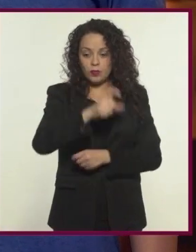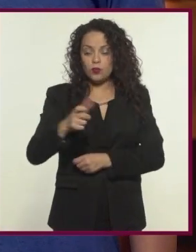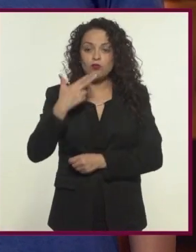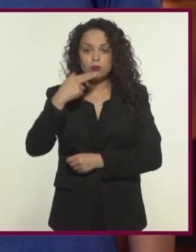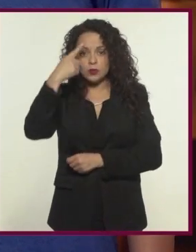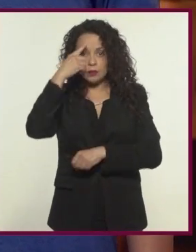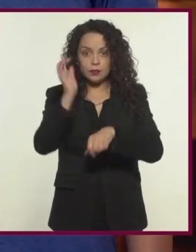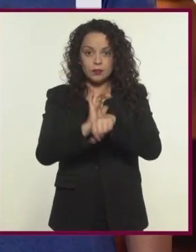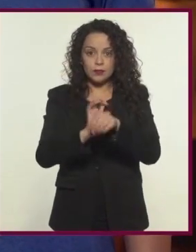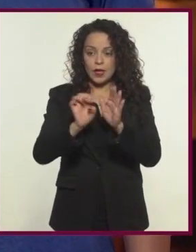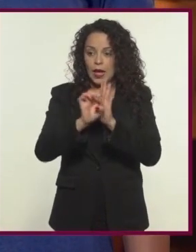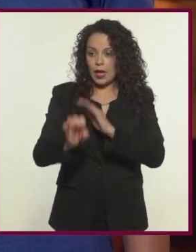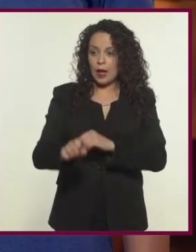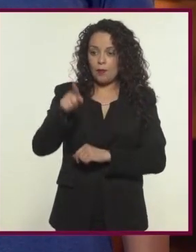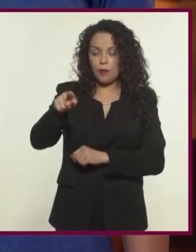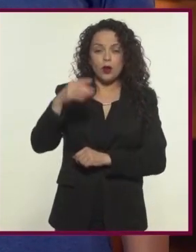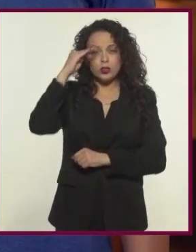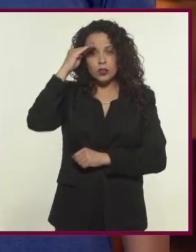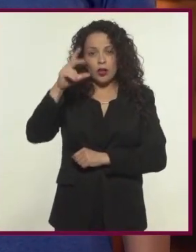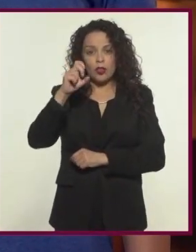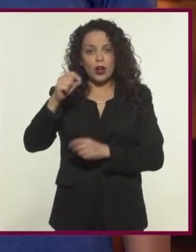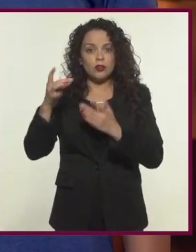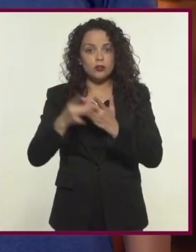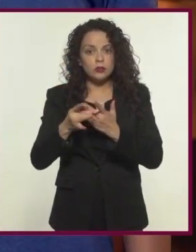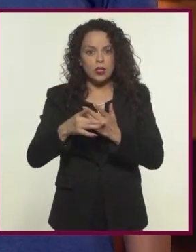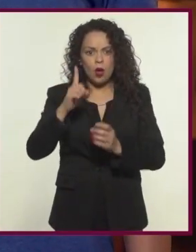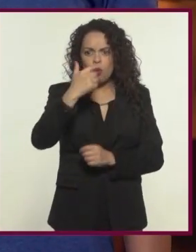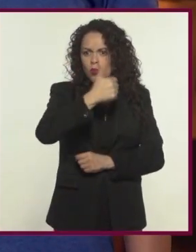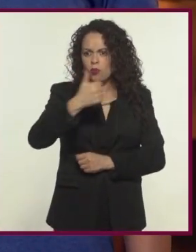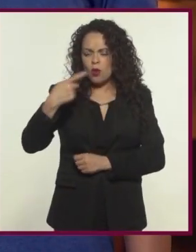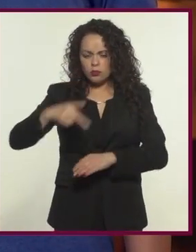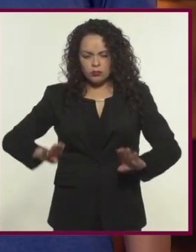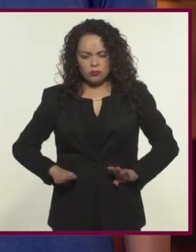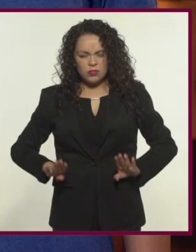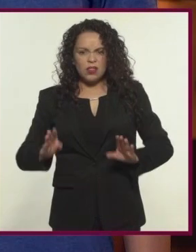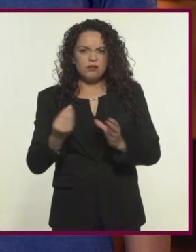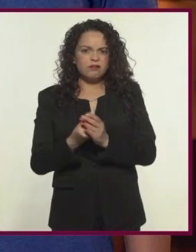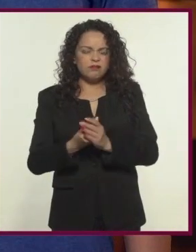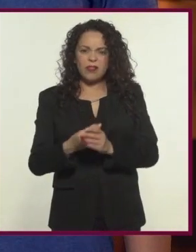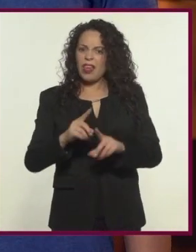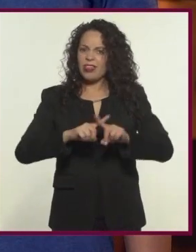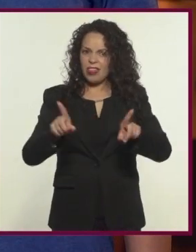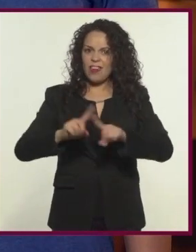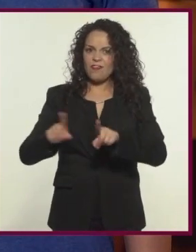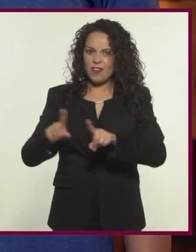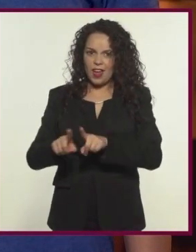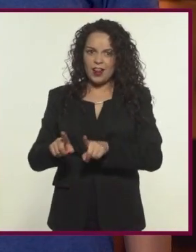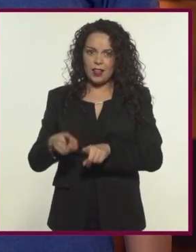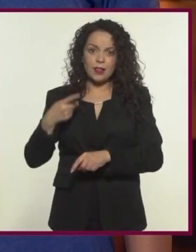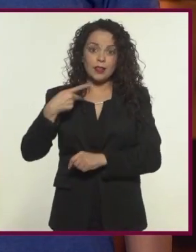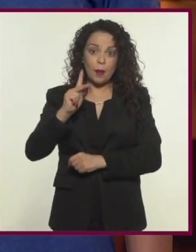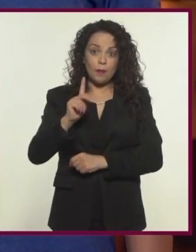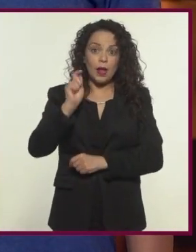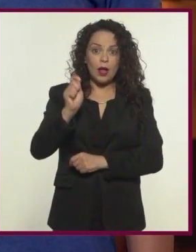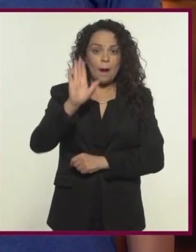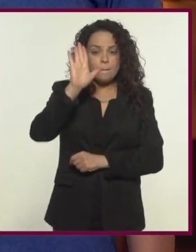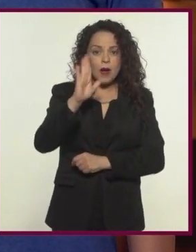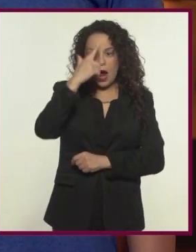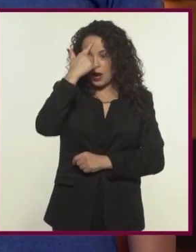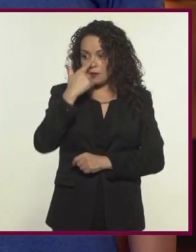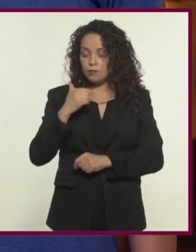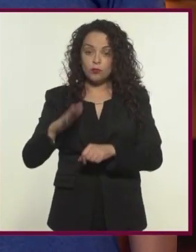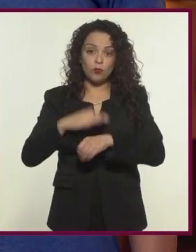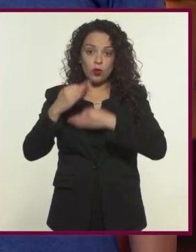Por ejemplo, en El Señor de los Anillos, cada raza tiene su aspecto particular, pero en nuestra realidad, los actores comparten